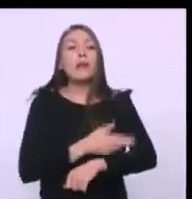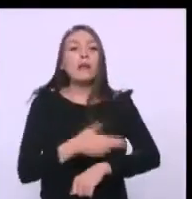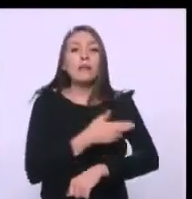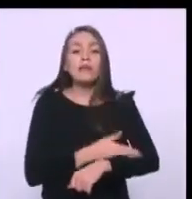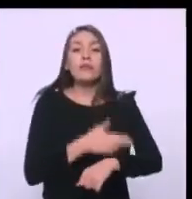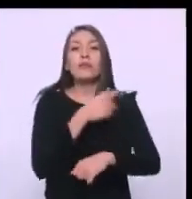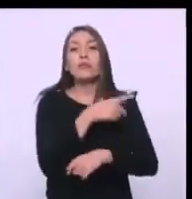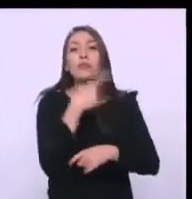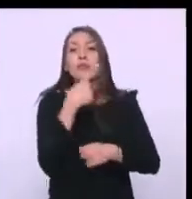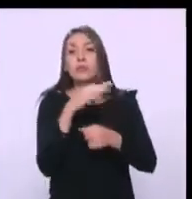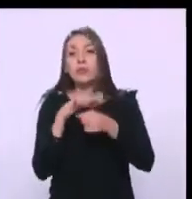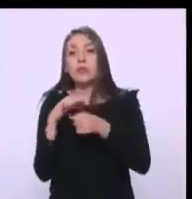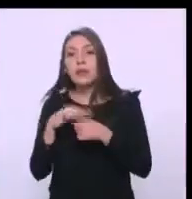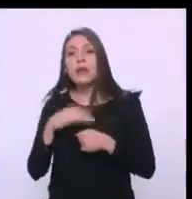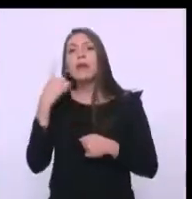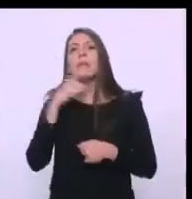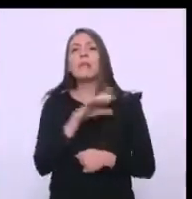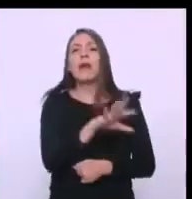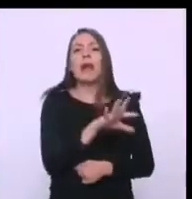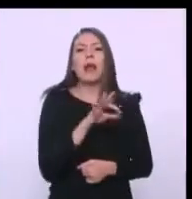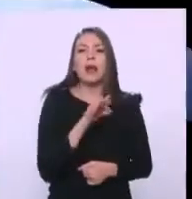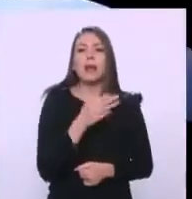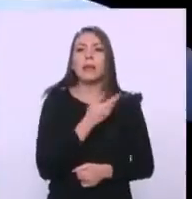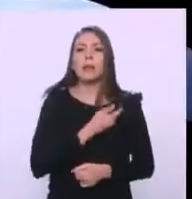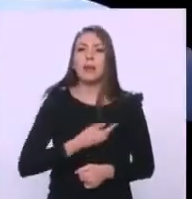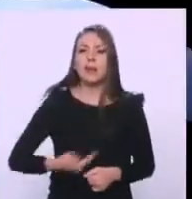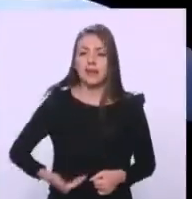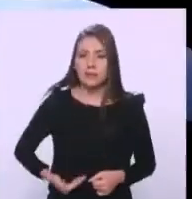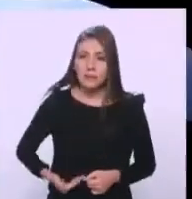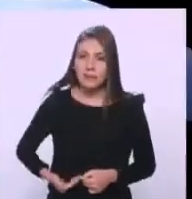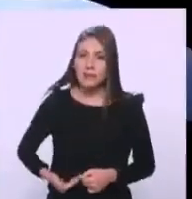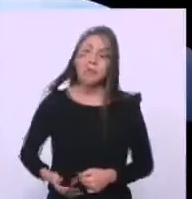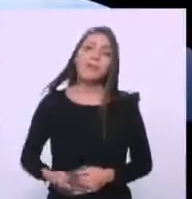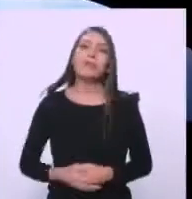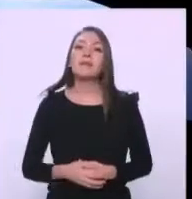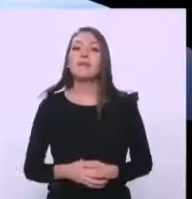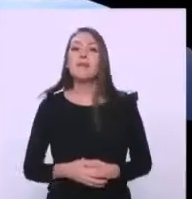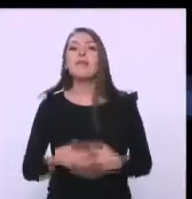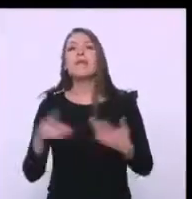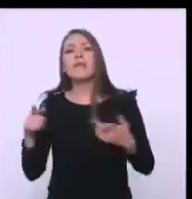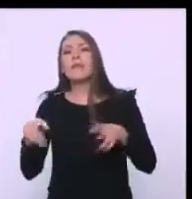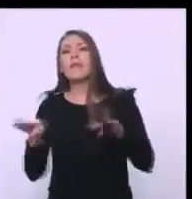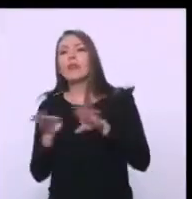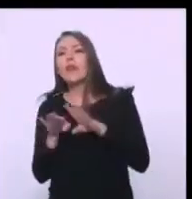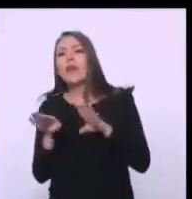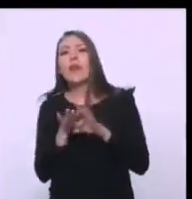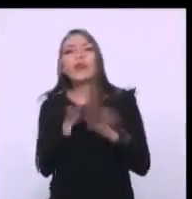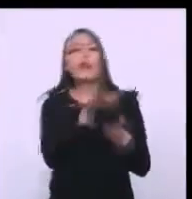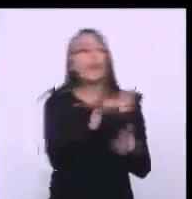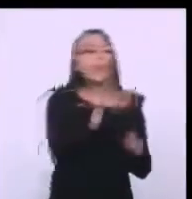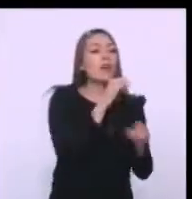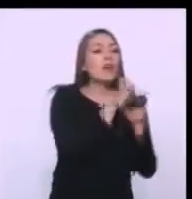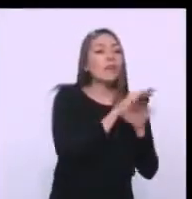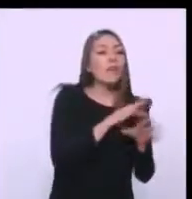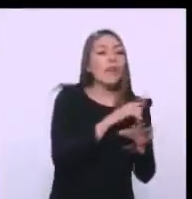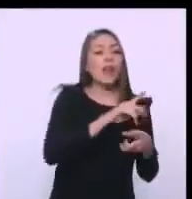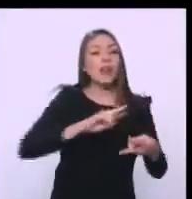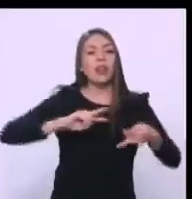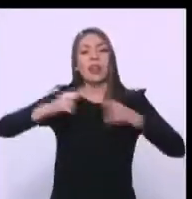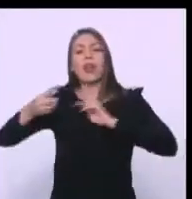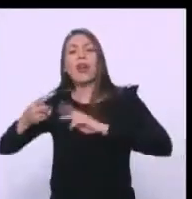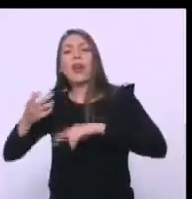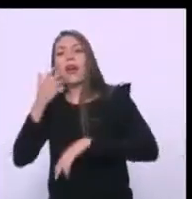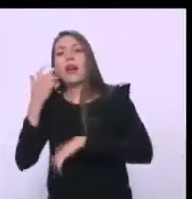para reconocer al presidente. Entonces ahí está ese juego de desinformación. Esto se da después